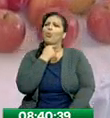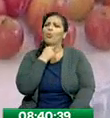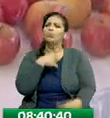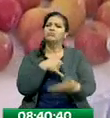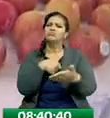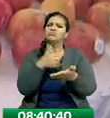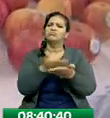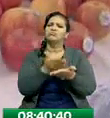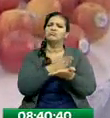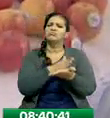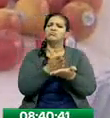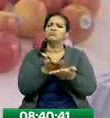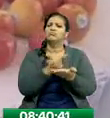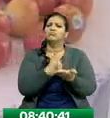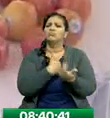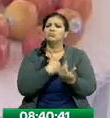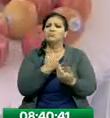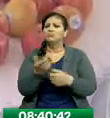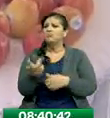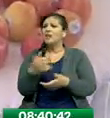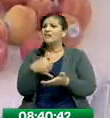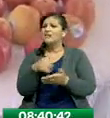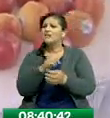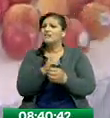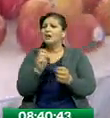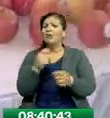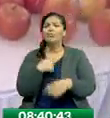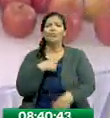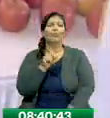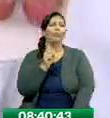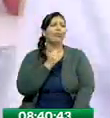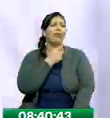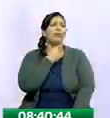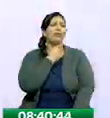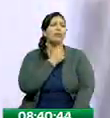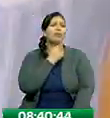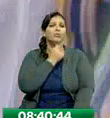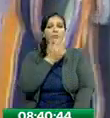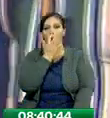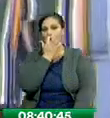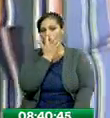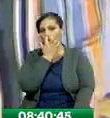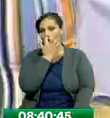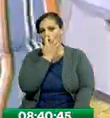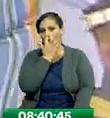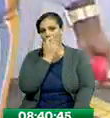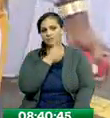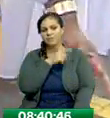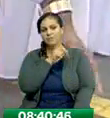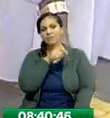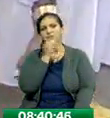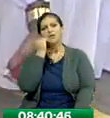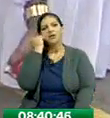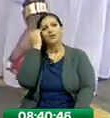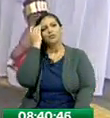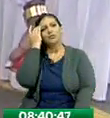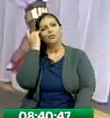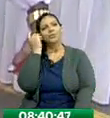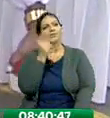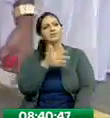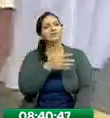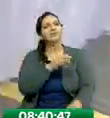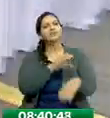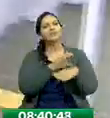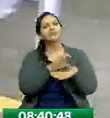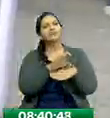como hago por cumplir para para cambiar este estilo de vida de un momento a otro ya una persona adulta bueno es realmente es un poquito